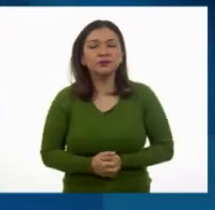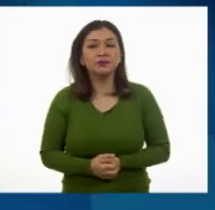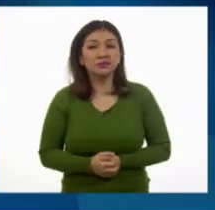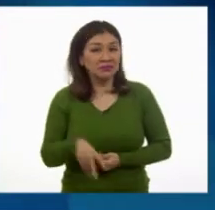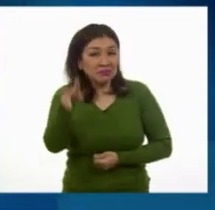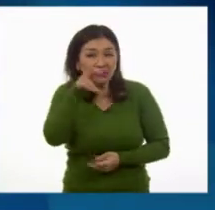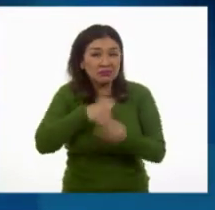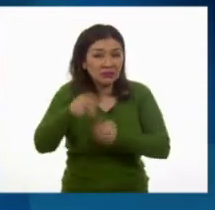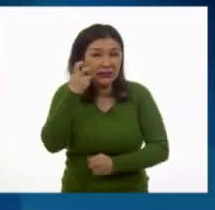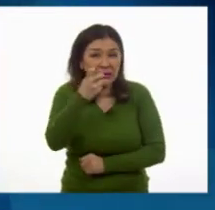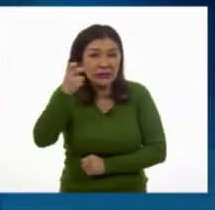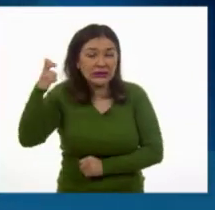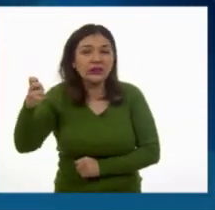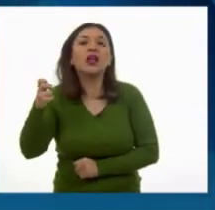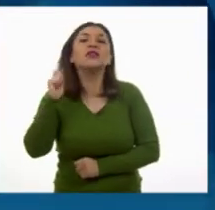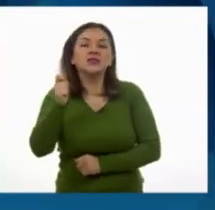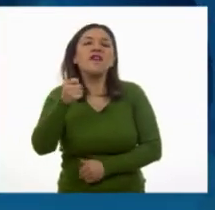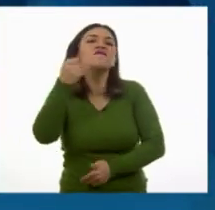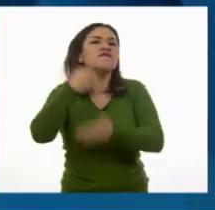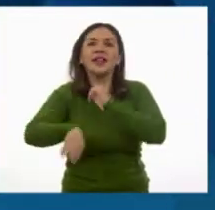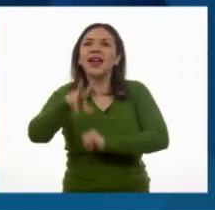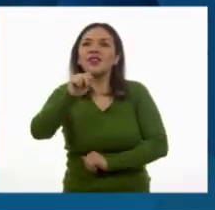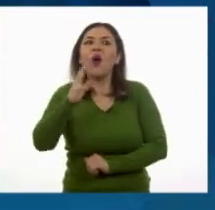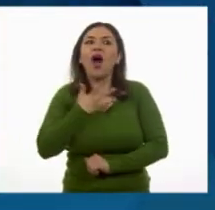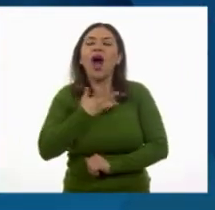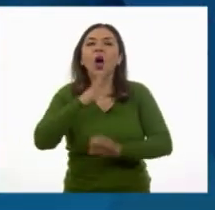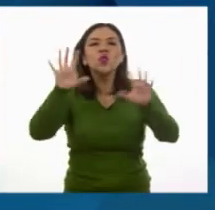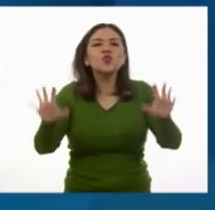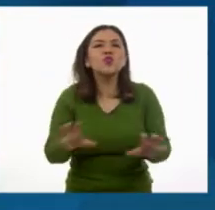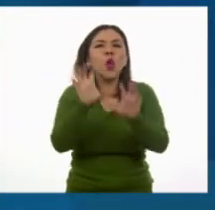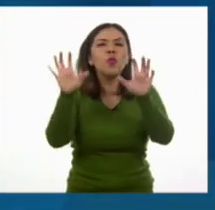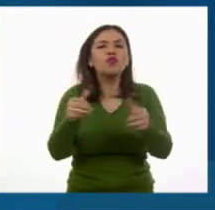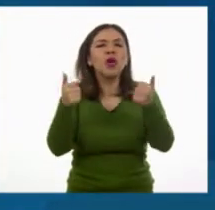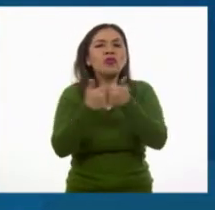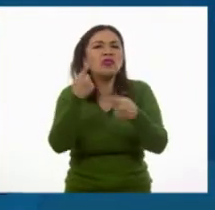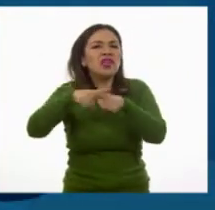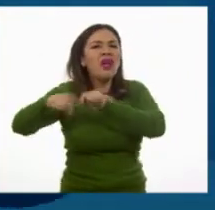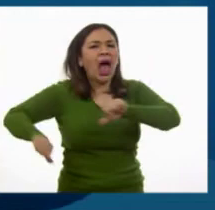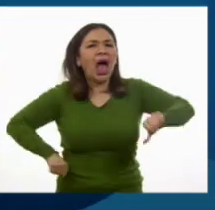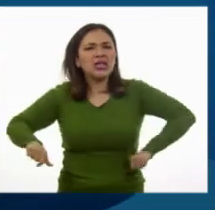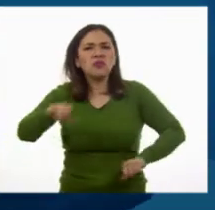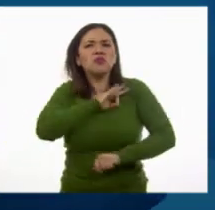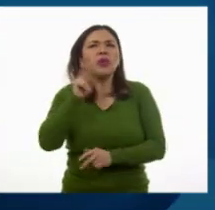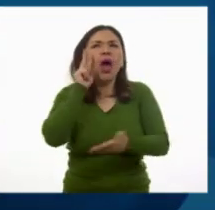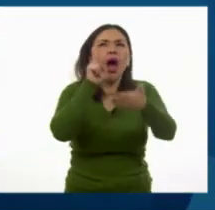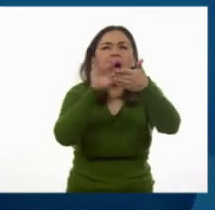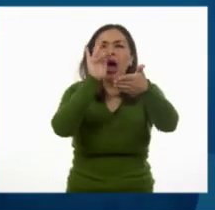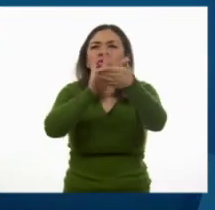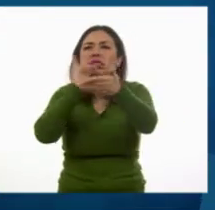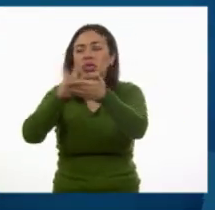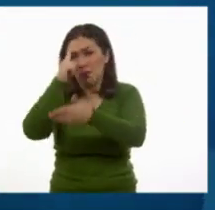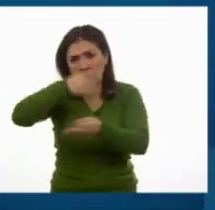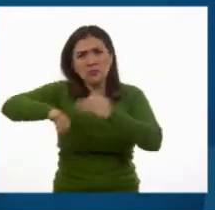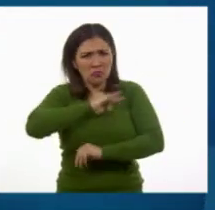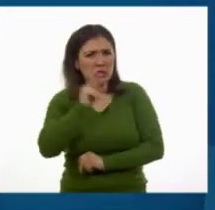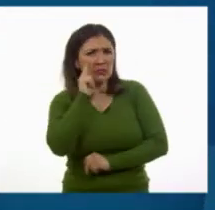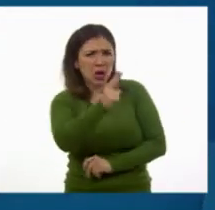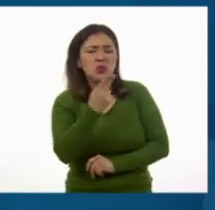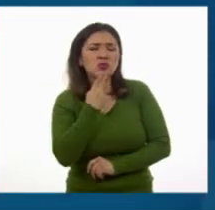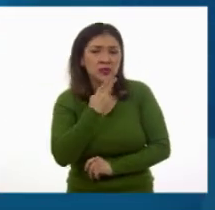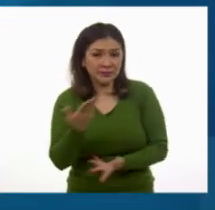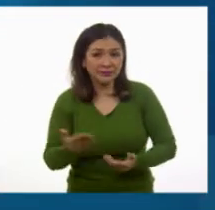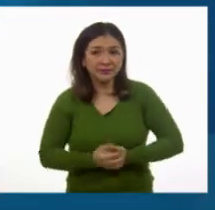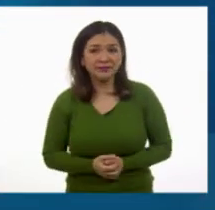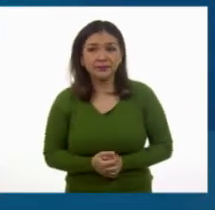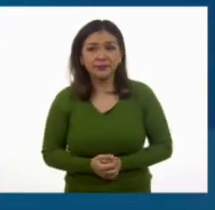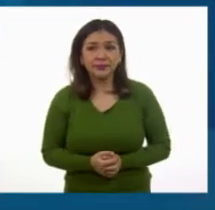Todo eso, claro, sin que falten las pantallas de computadora con actividades interactivas a disposición de todos.